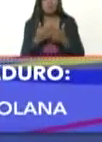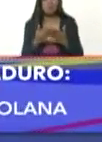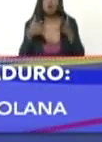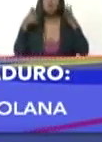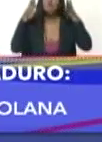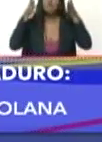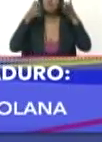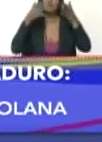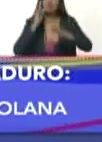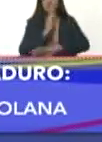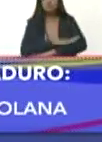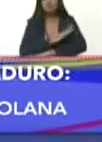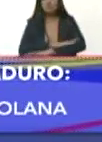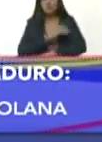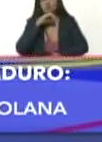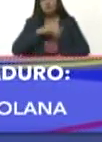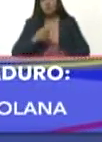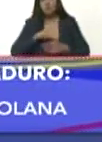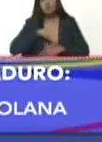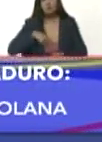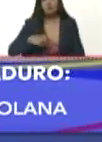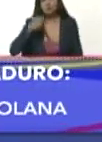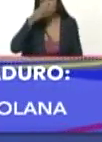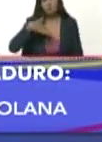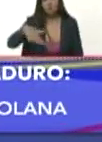del carácter histórico de nuestro pueblo.